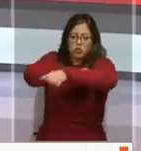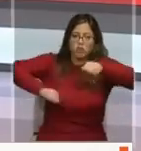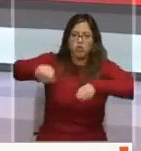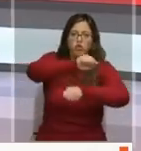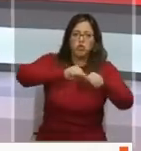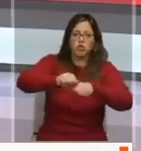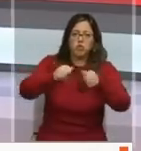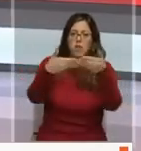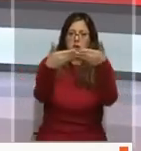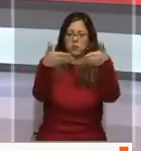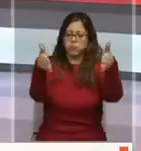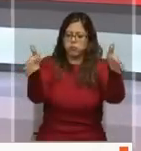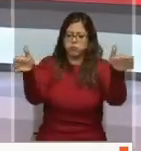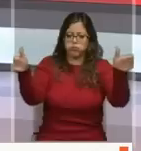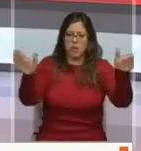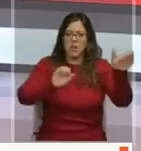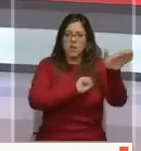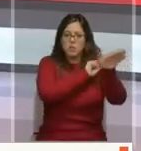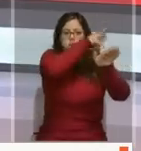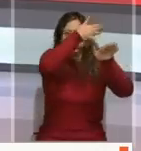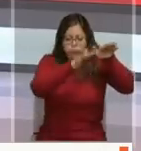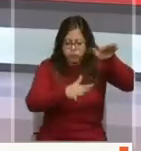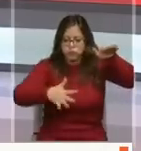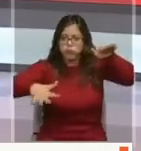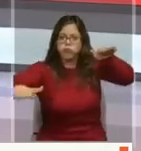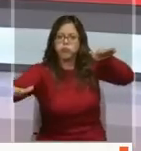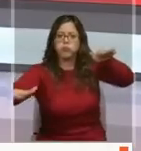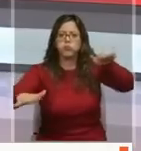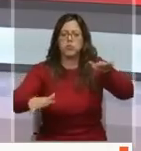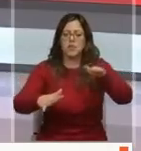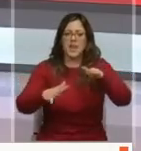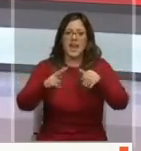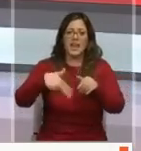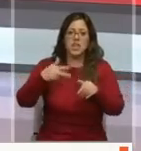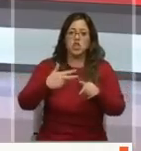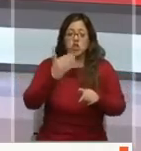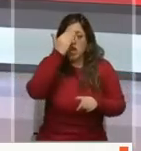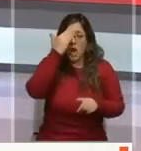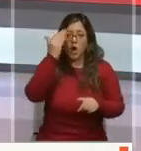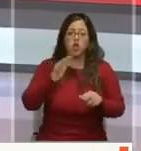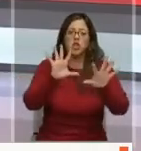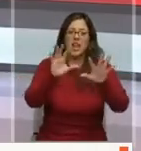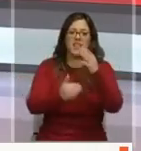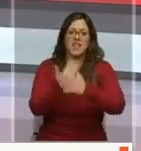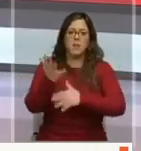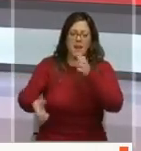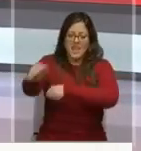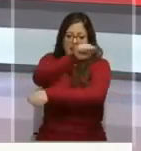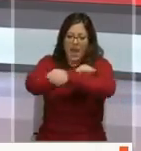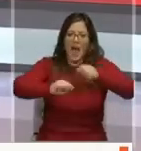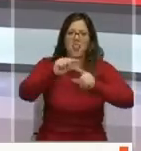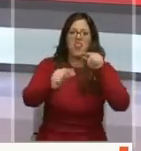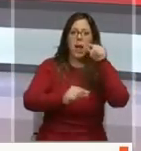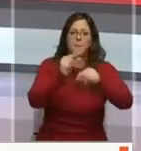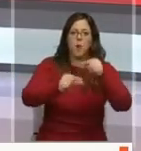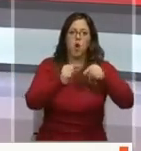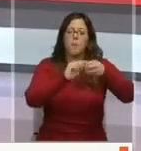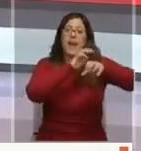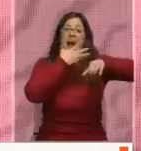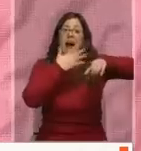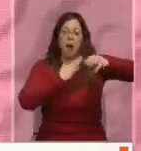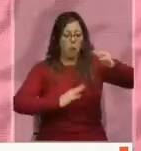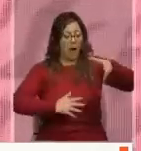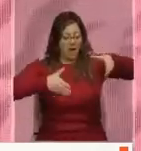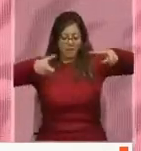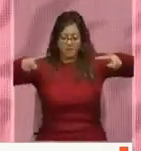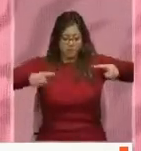de este viernes 18 de agosto desde las 10 de la mañana. Se abren las compuertas de manera gradual. Claro que sí. Bueno, eso en cierto modo, claro,